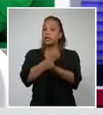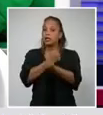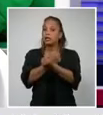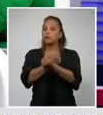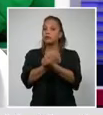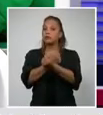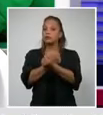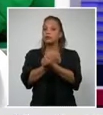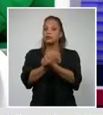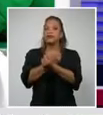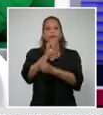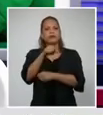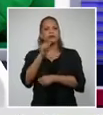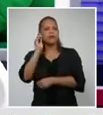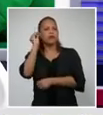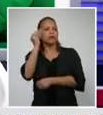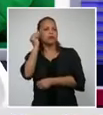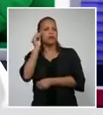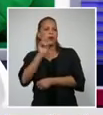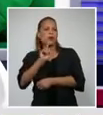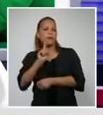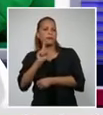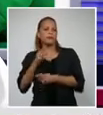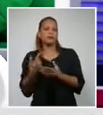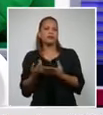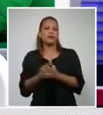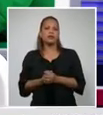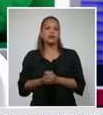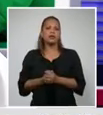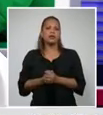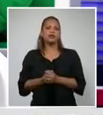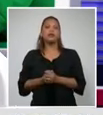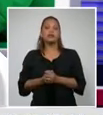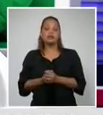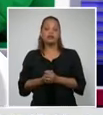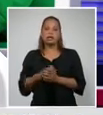pensando, que no se siga actuando,